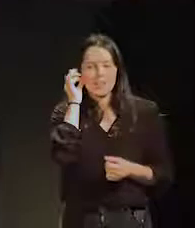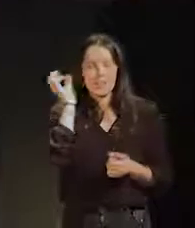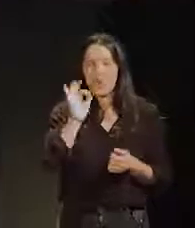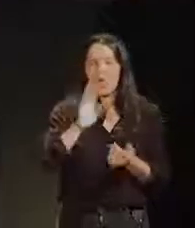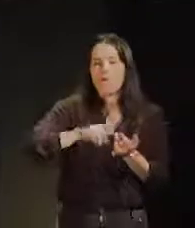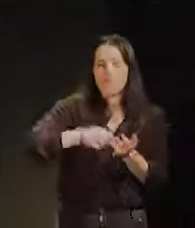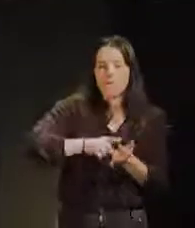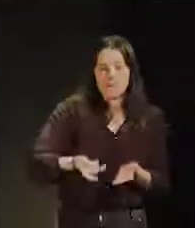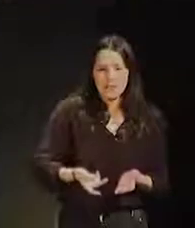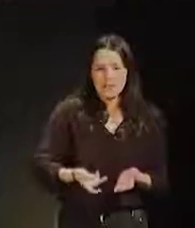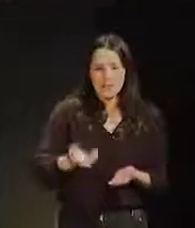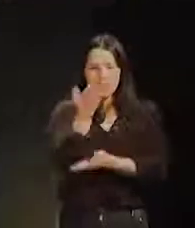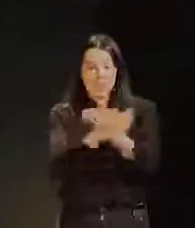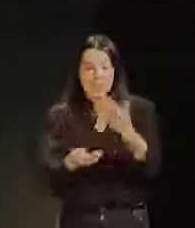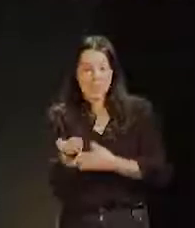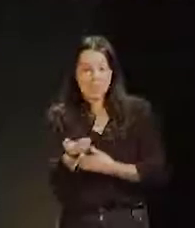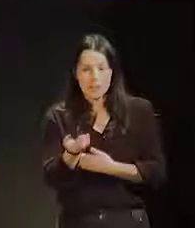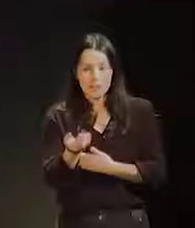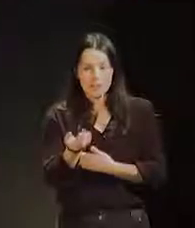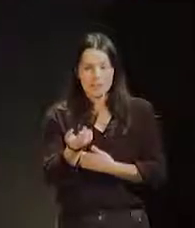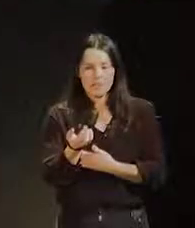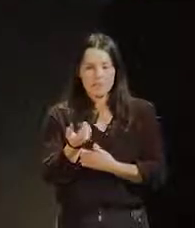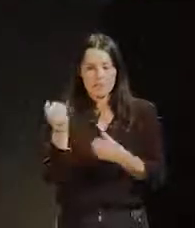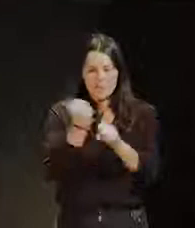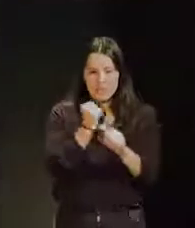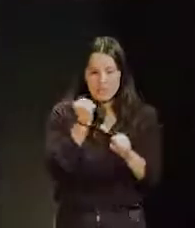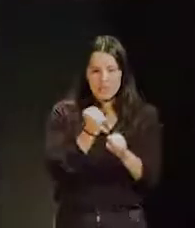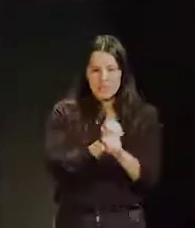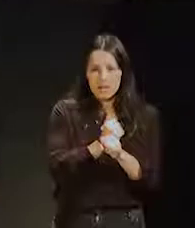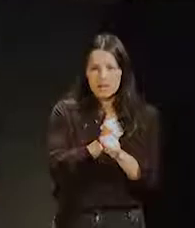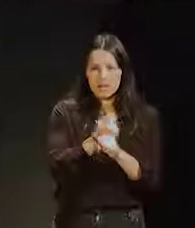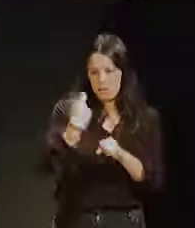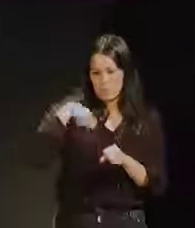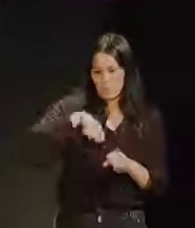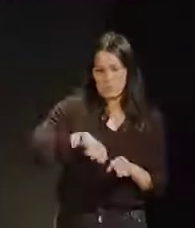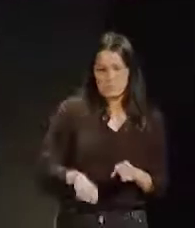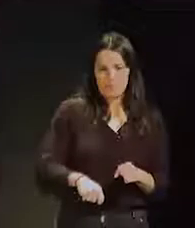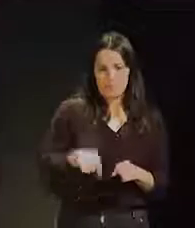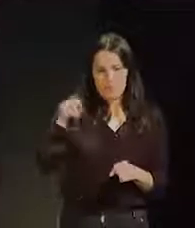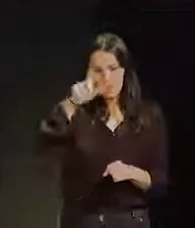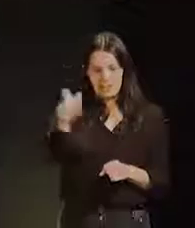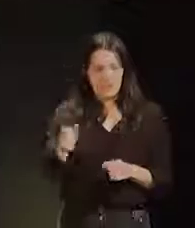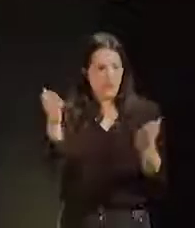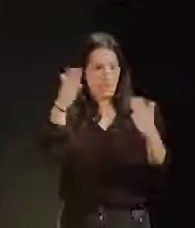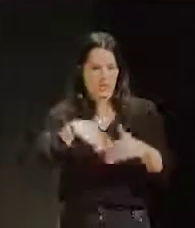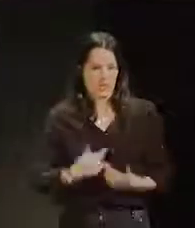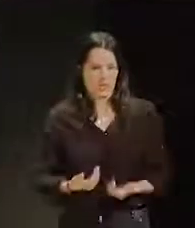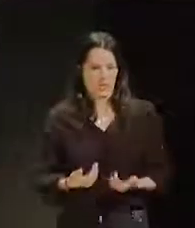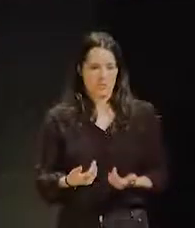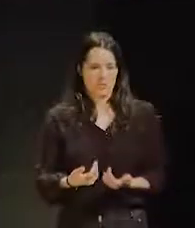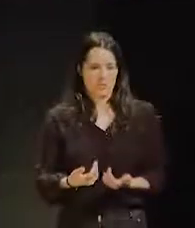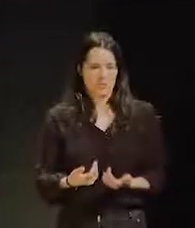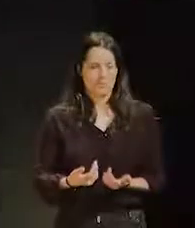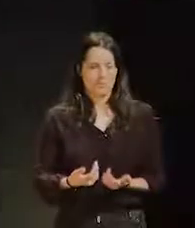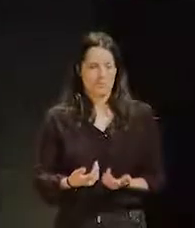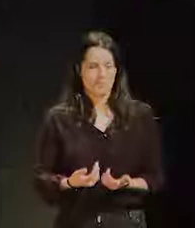dancer con discapacidad que trabajan en ambiente profesional como otras personas.